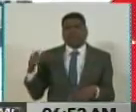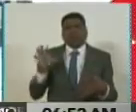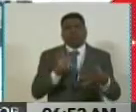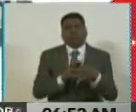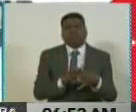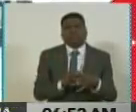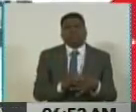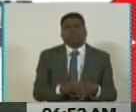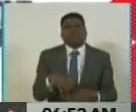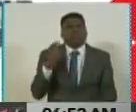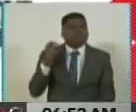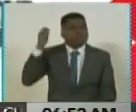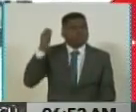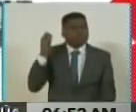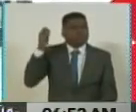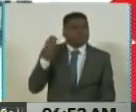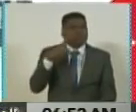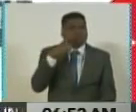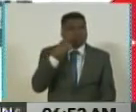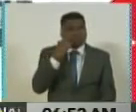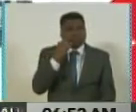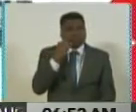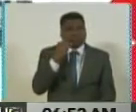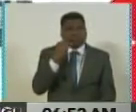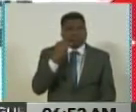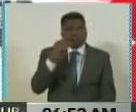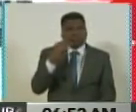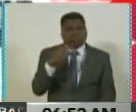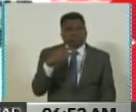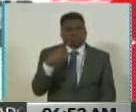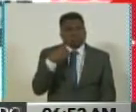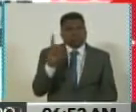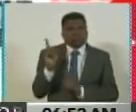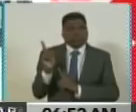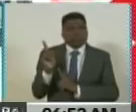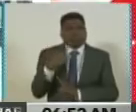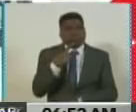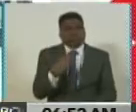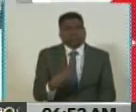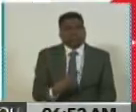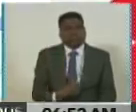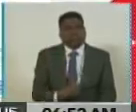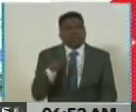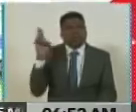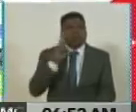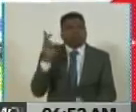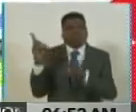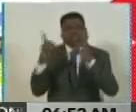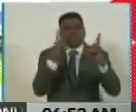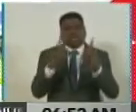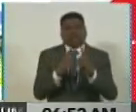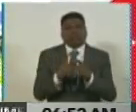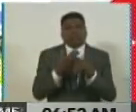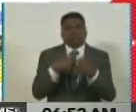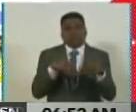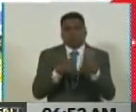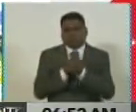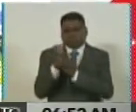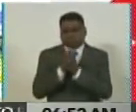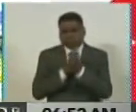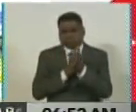del diputado Ángel Rodríguez que sostiene que la MUD señala y utiliza el diálogo como chantaje. El